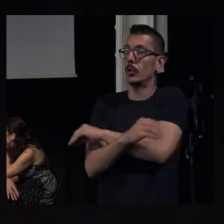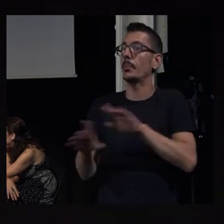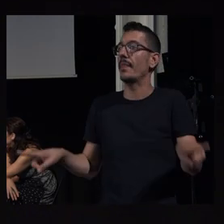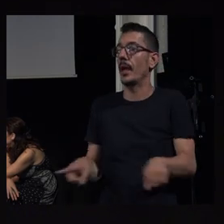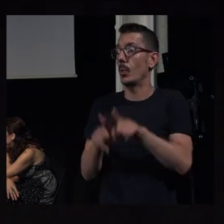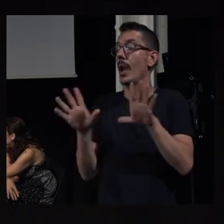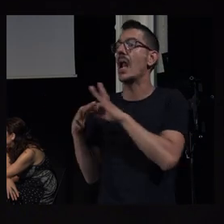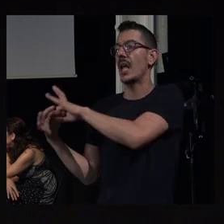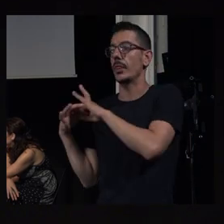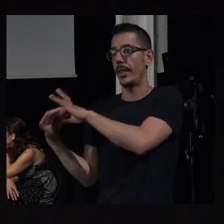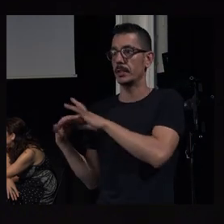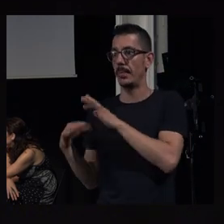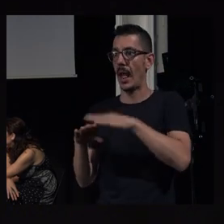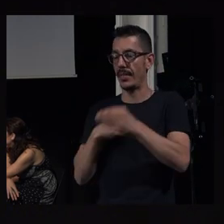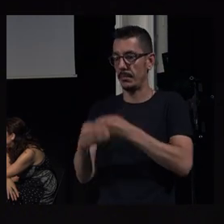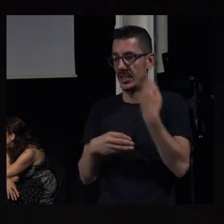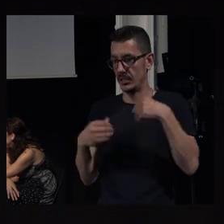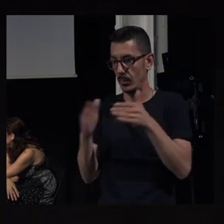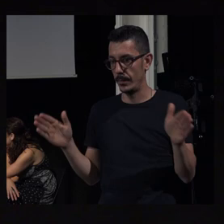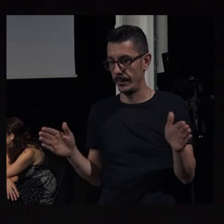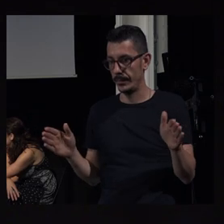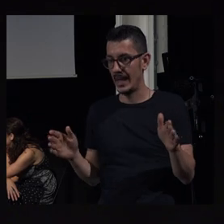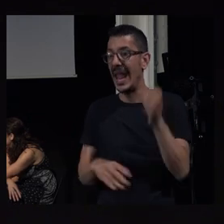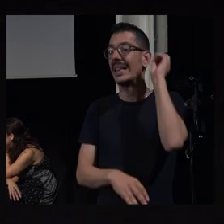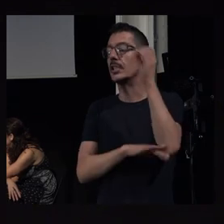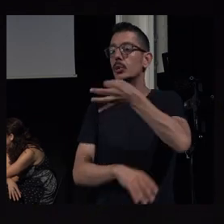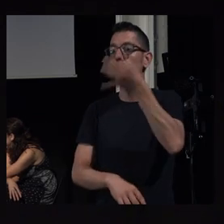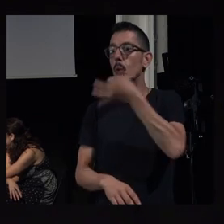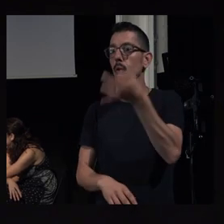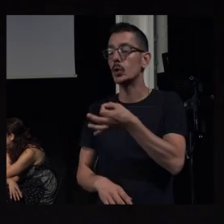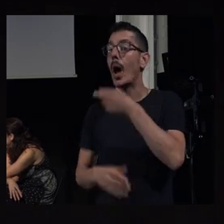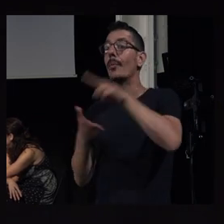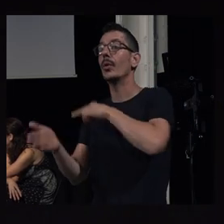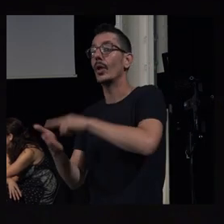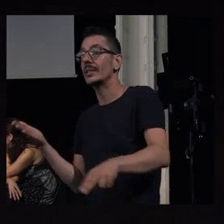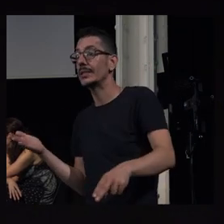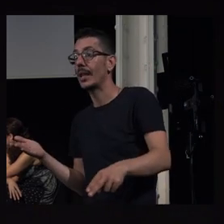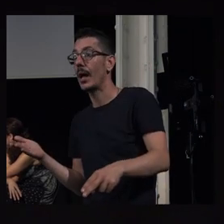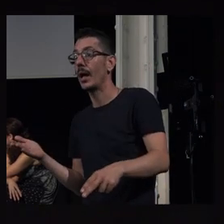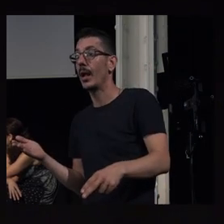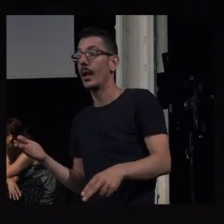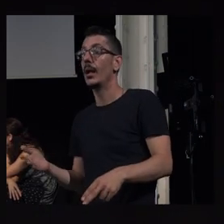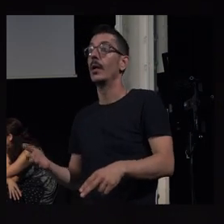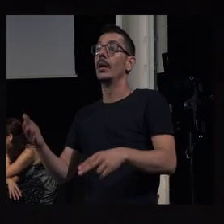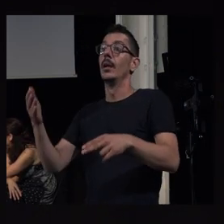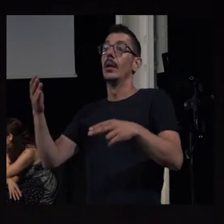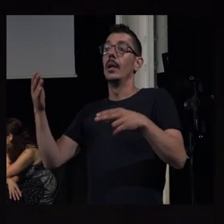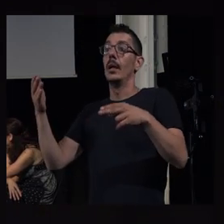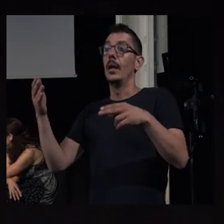claro, por ejemplo, en este momento es que no puede haber un discurso abolicionista si no hay otro